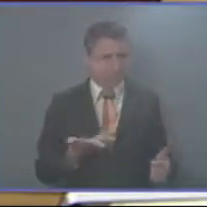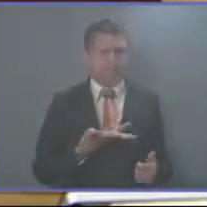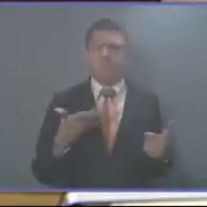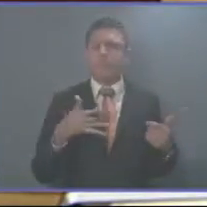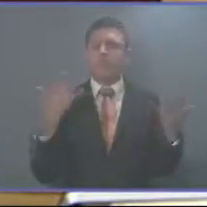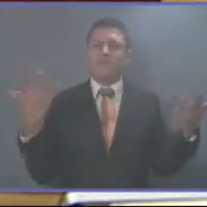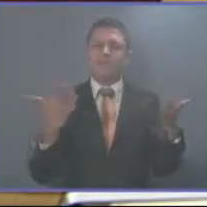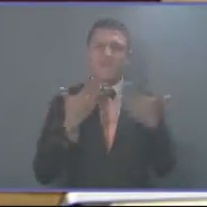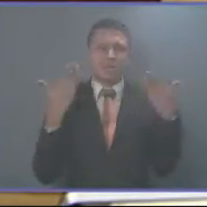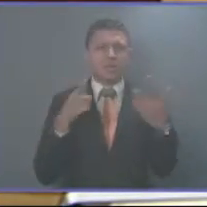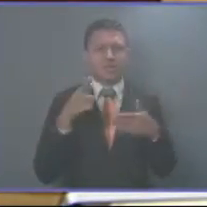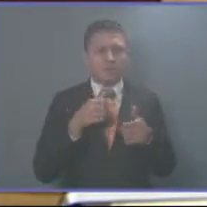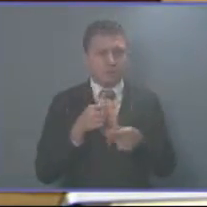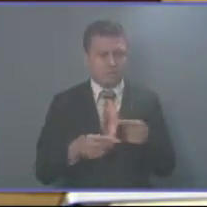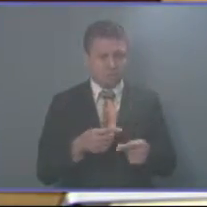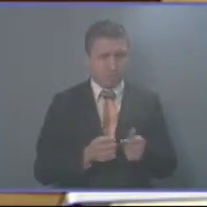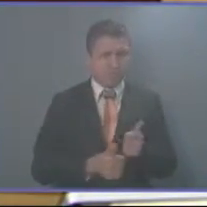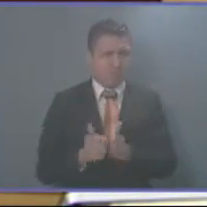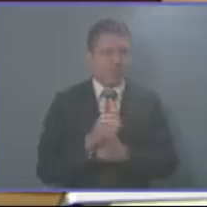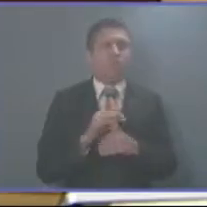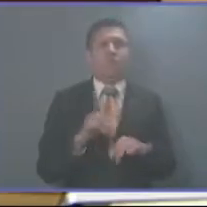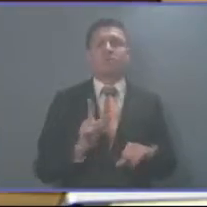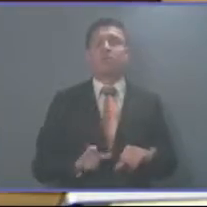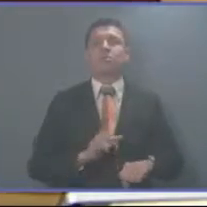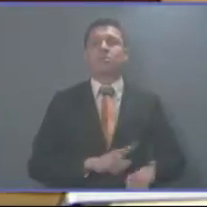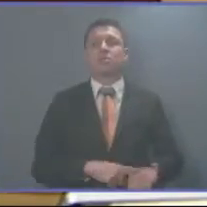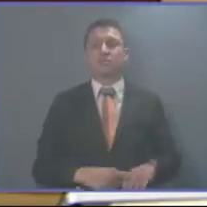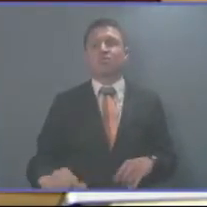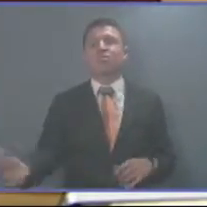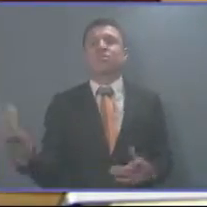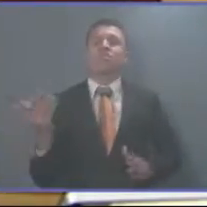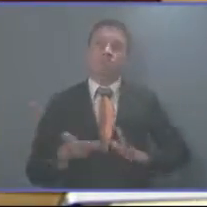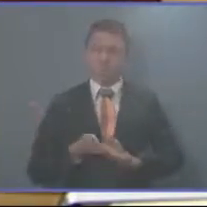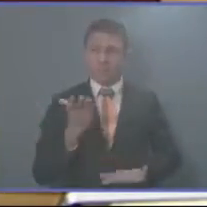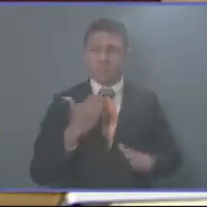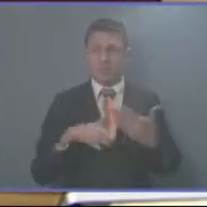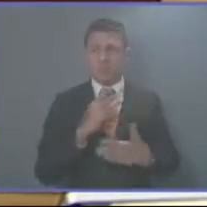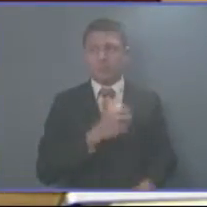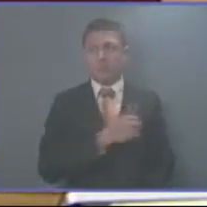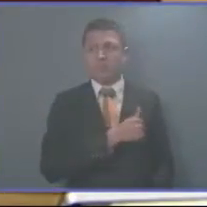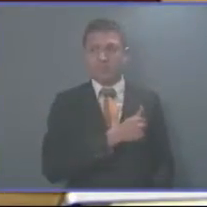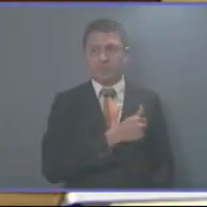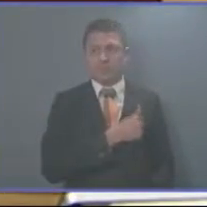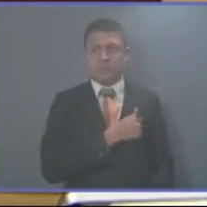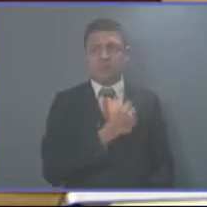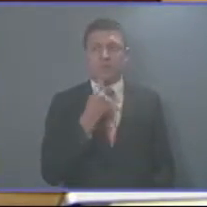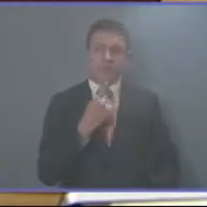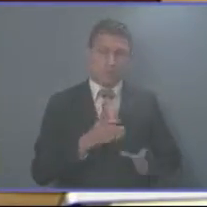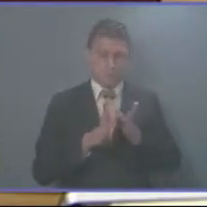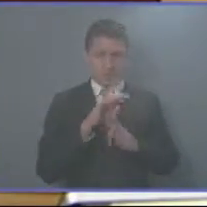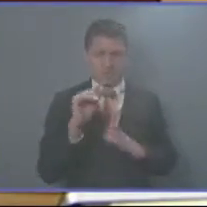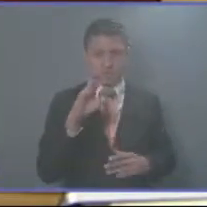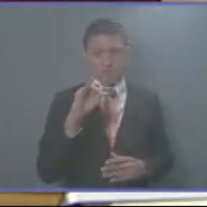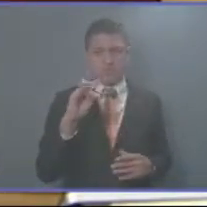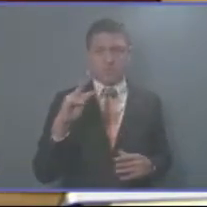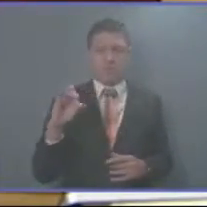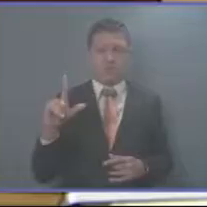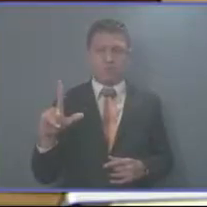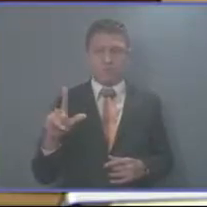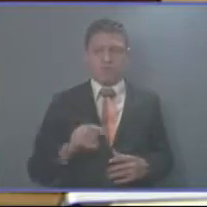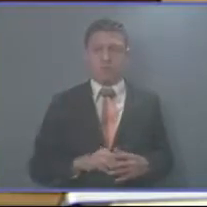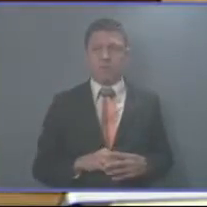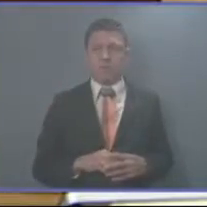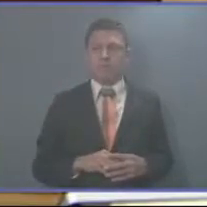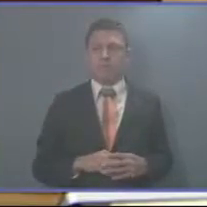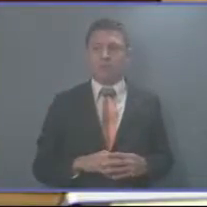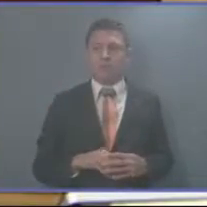congratulamos de eso. Pero al mismo tiempo crece la responsabilidad de la autoridad civil. Una